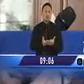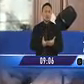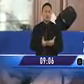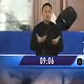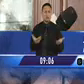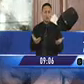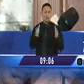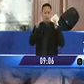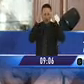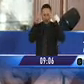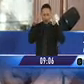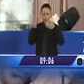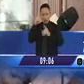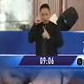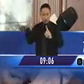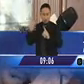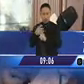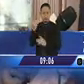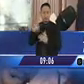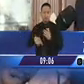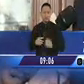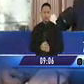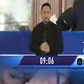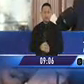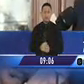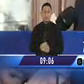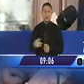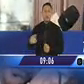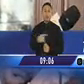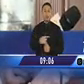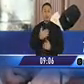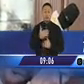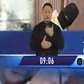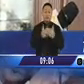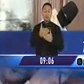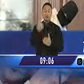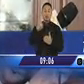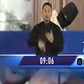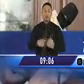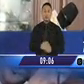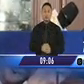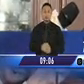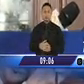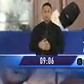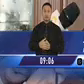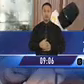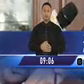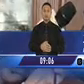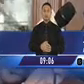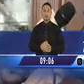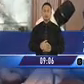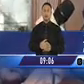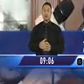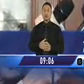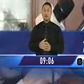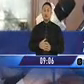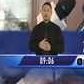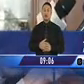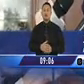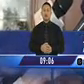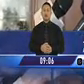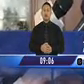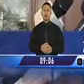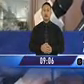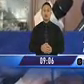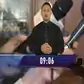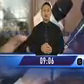a dónde camina esta esta propuesta y cuál y cuáles van a ser los siguientes pasos es decir cuáles son las otras leyes económicas urgentes que va